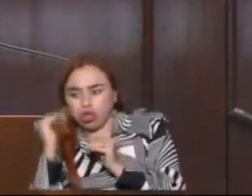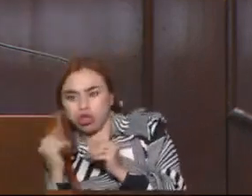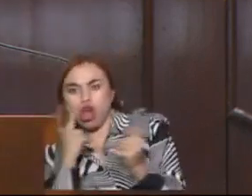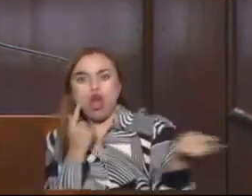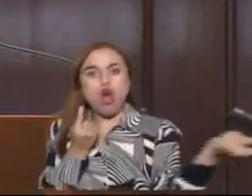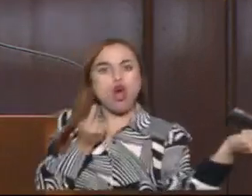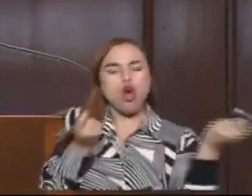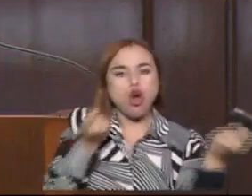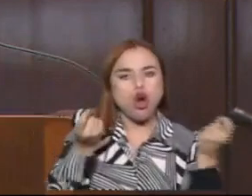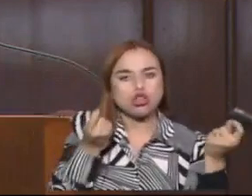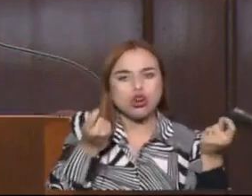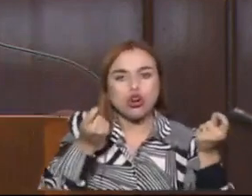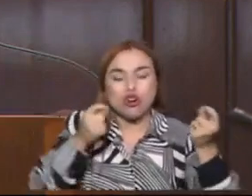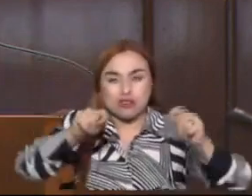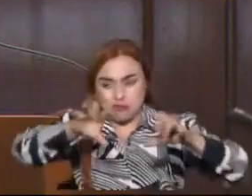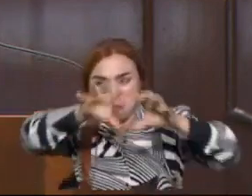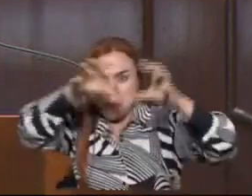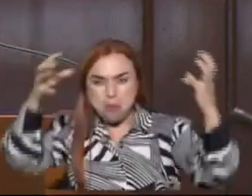emisiones globales.